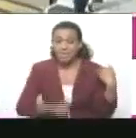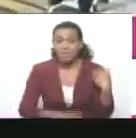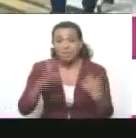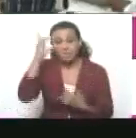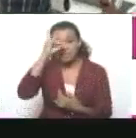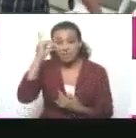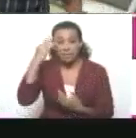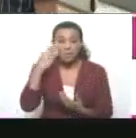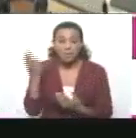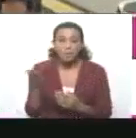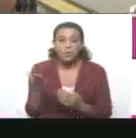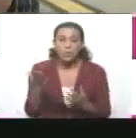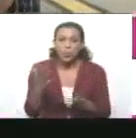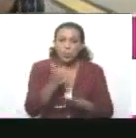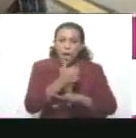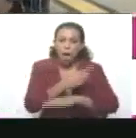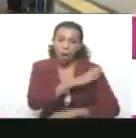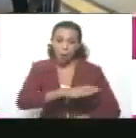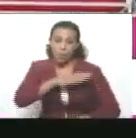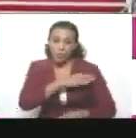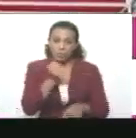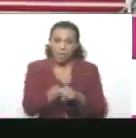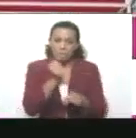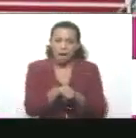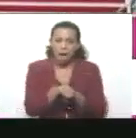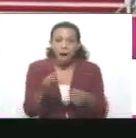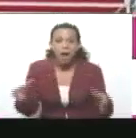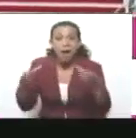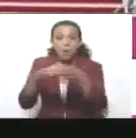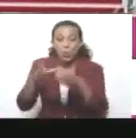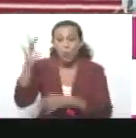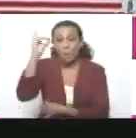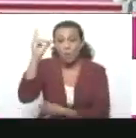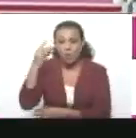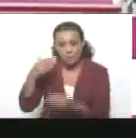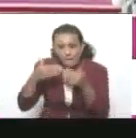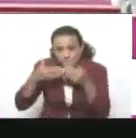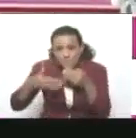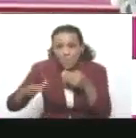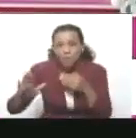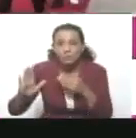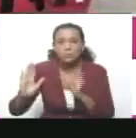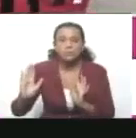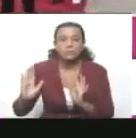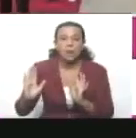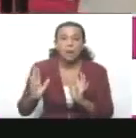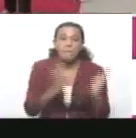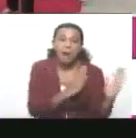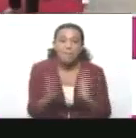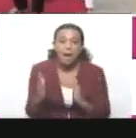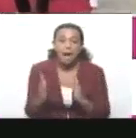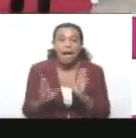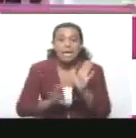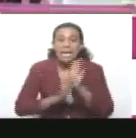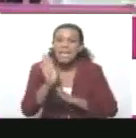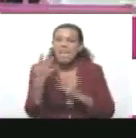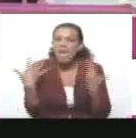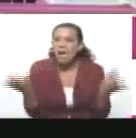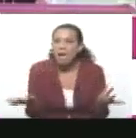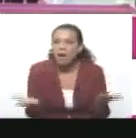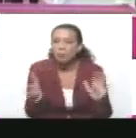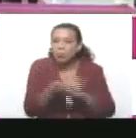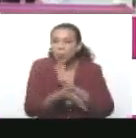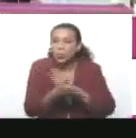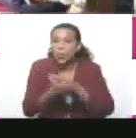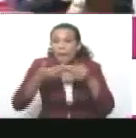de trabajo para revisar in situ allá en Bolivia, revisar todos los planes, que avancen las cosas.